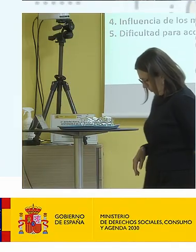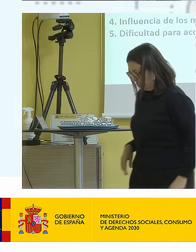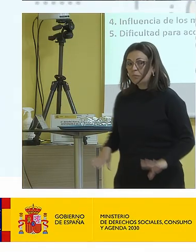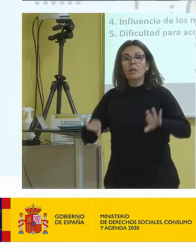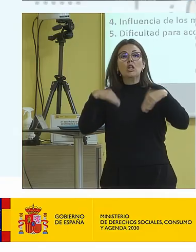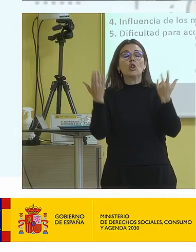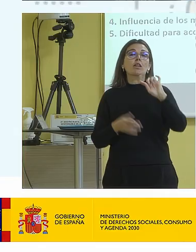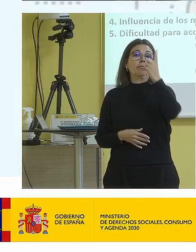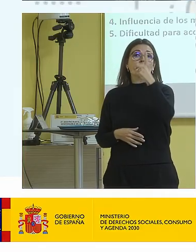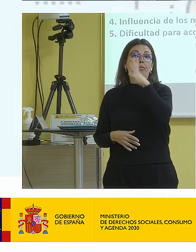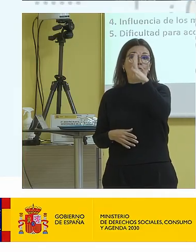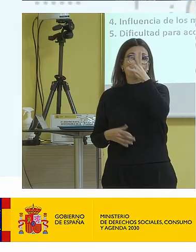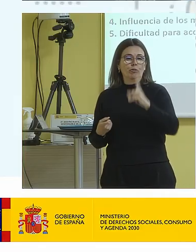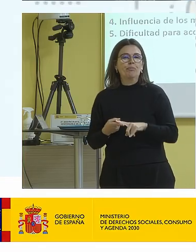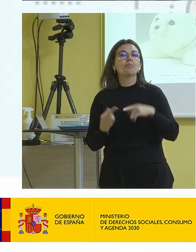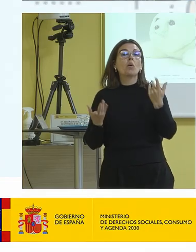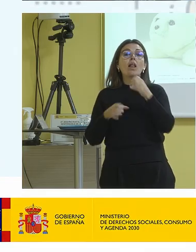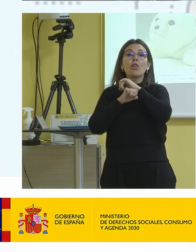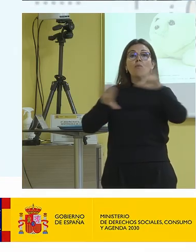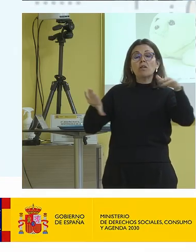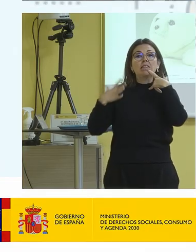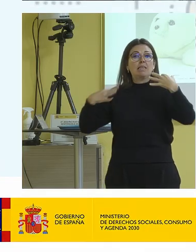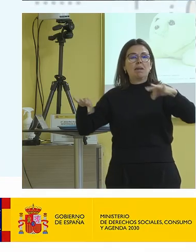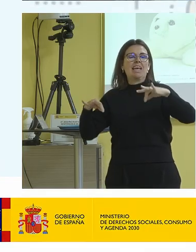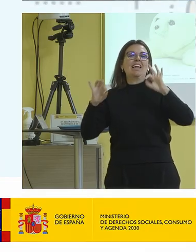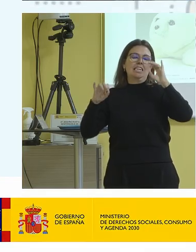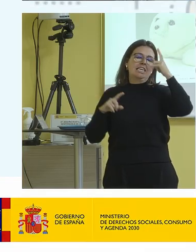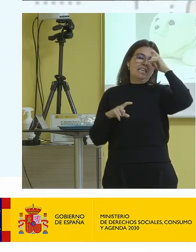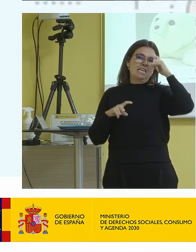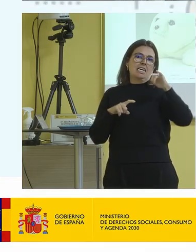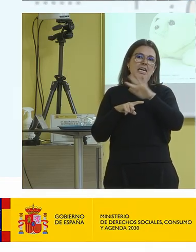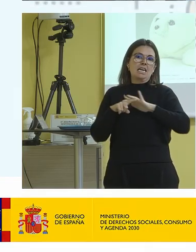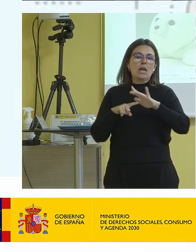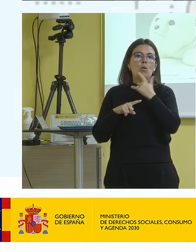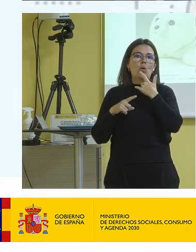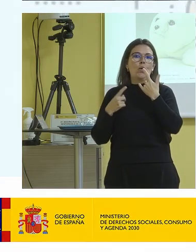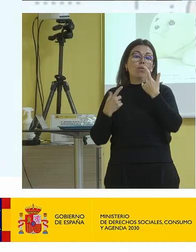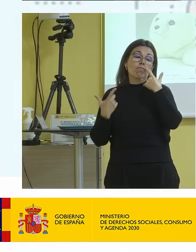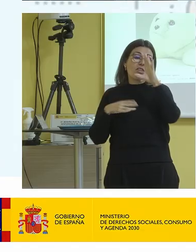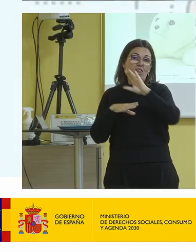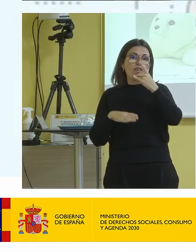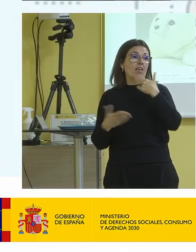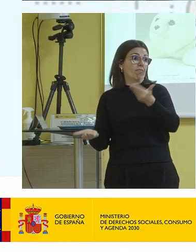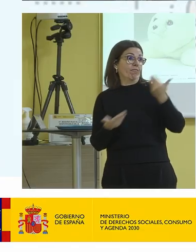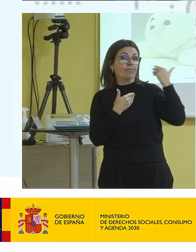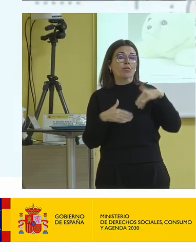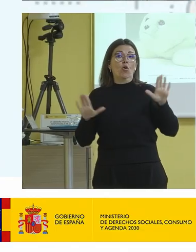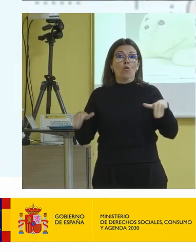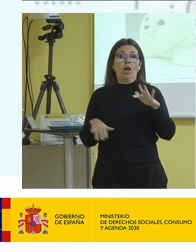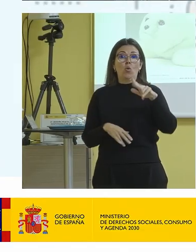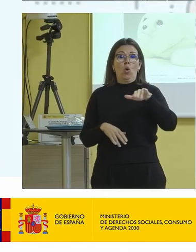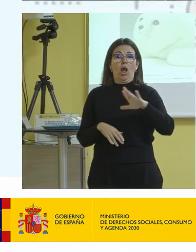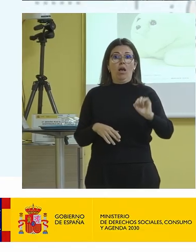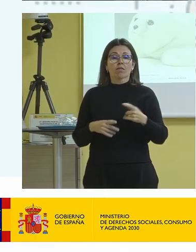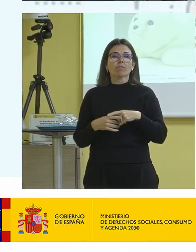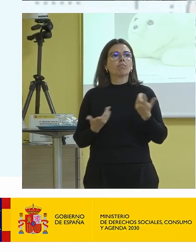Entonces, primera causa, la divulgación simplificada de la neurociencia. Os presento a la foca Nuca, ¿vale? Yo tuve